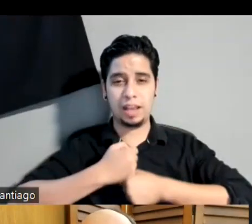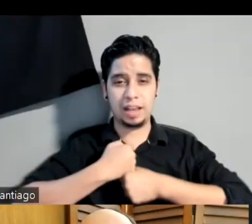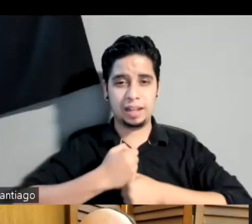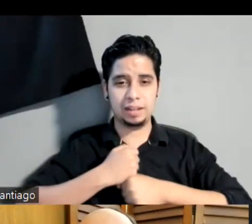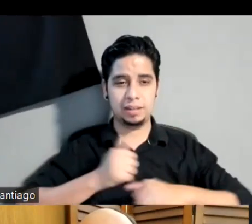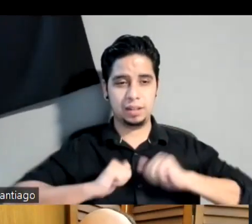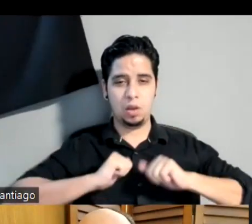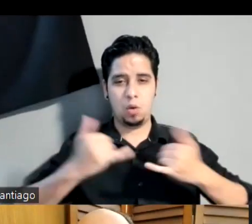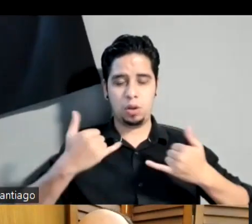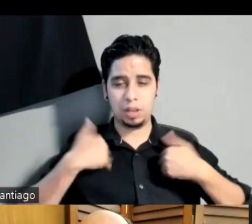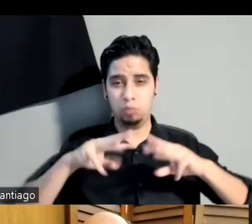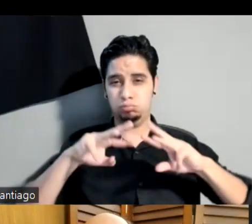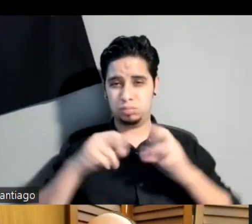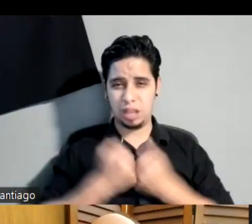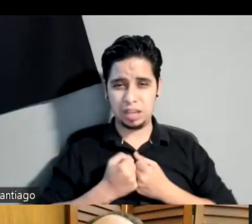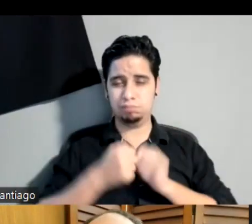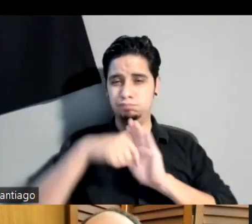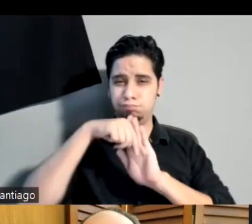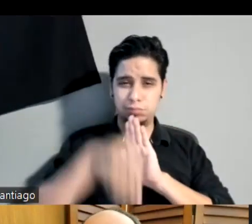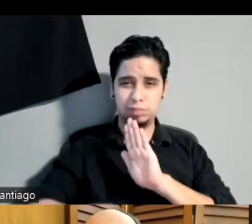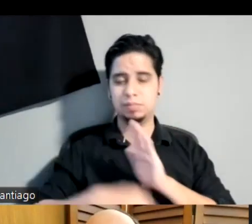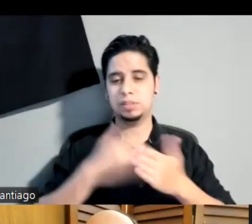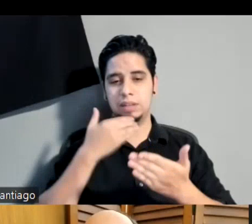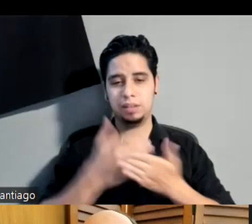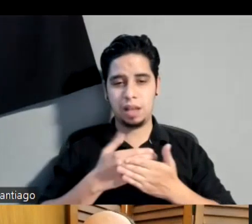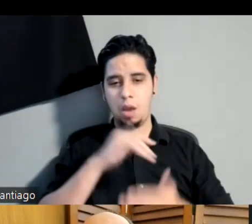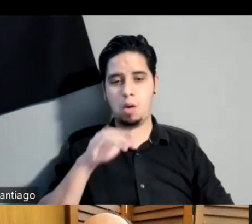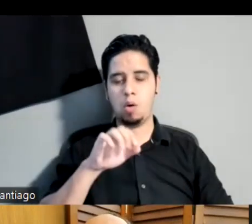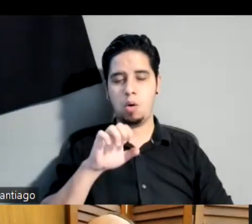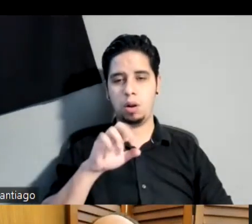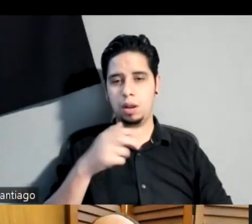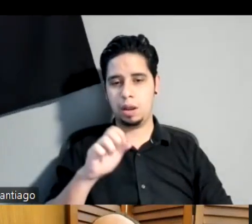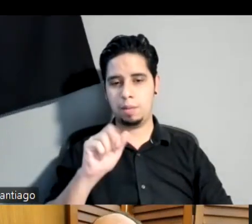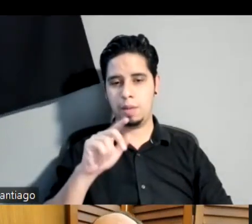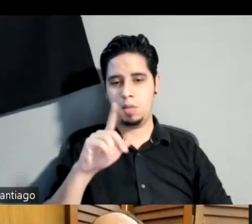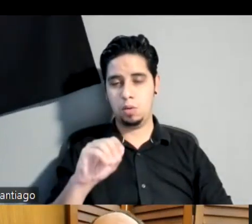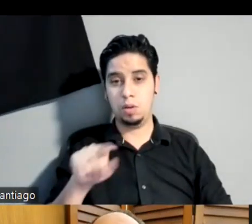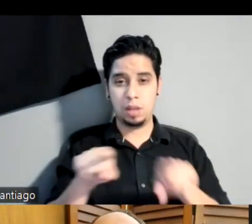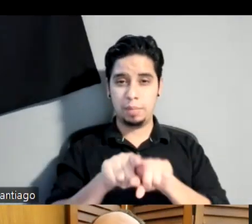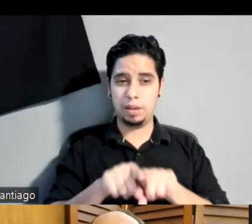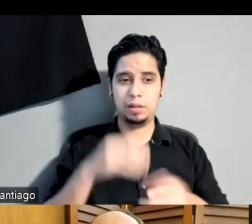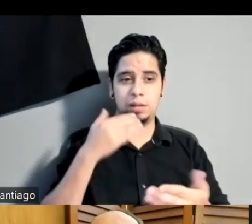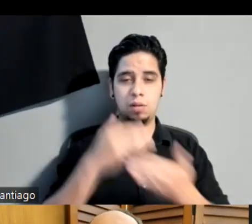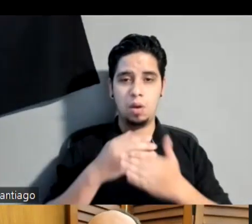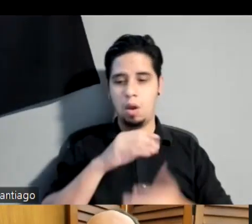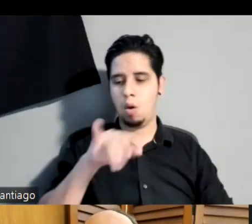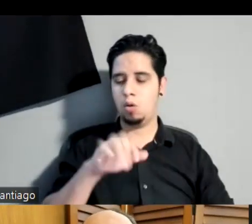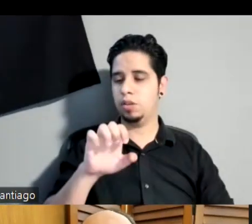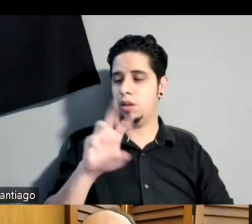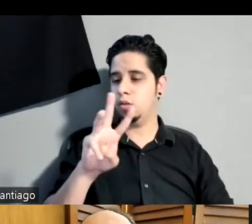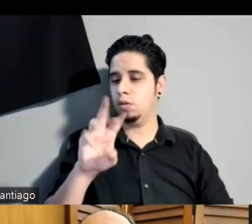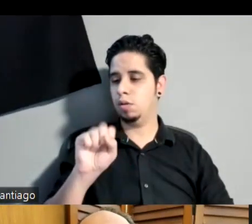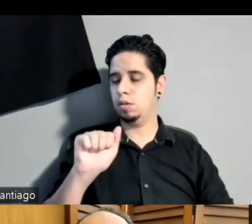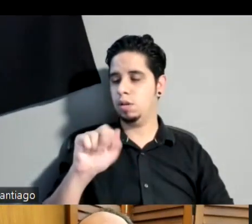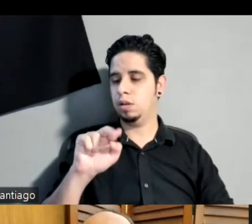un taller intensivo. Gracias, don Armando. Gracias también a nuestro amigo José W. Santiago,